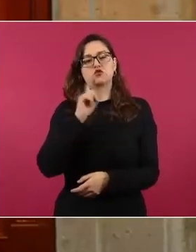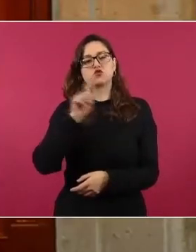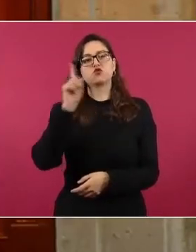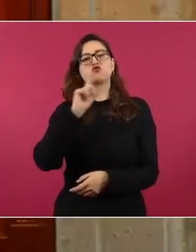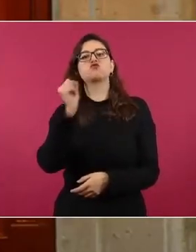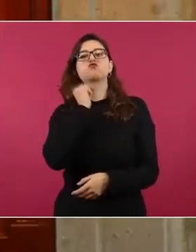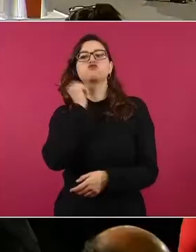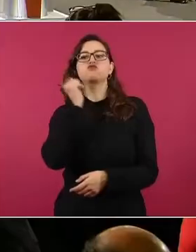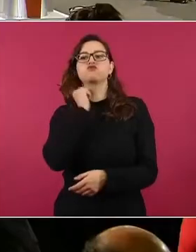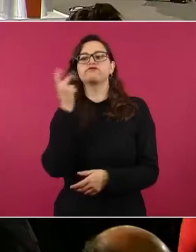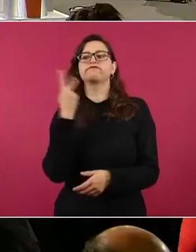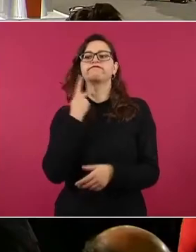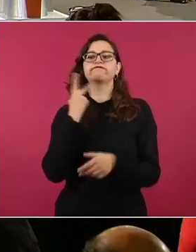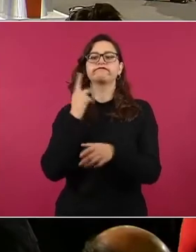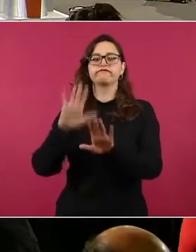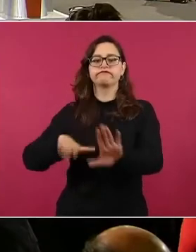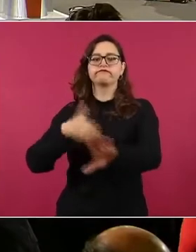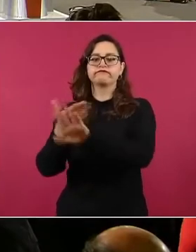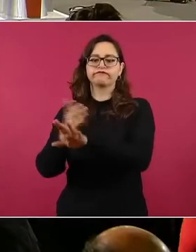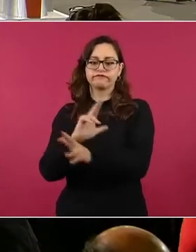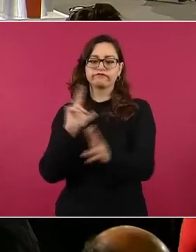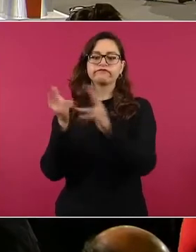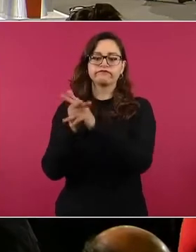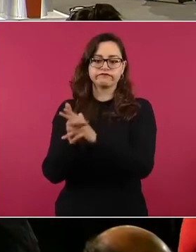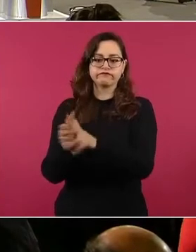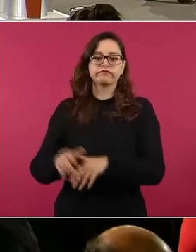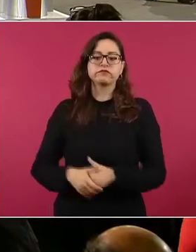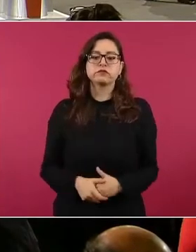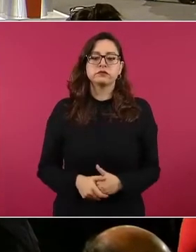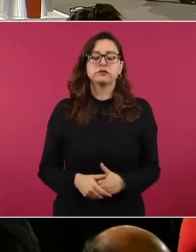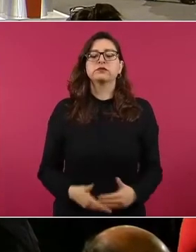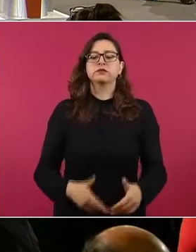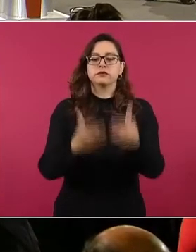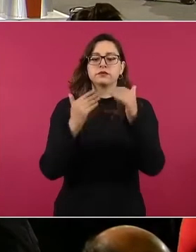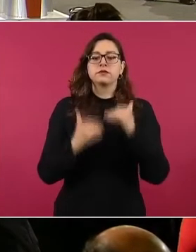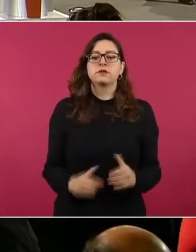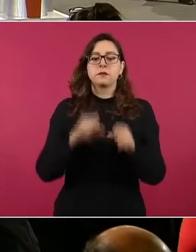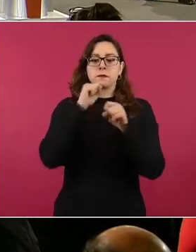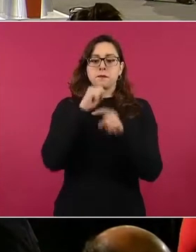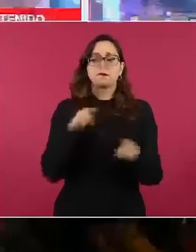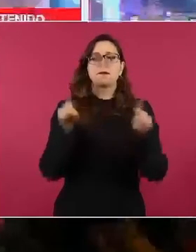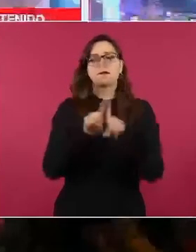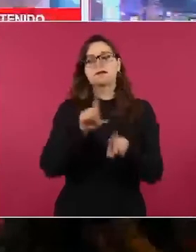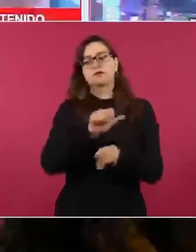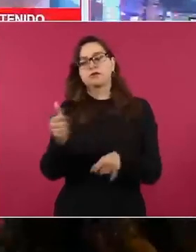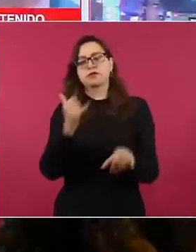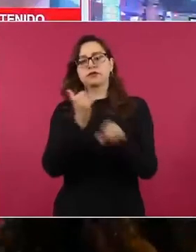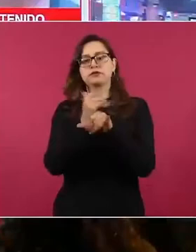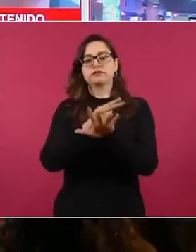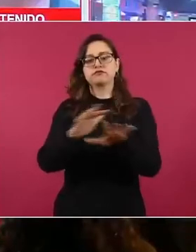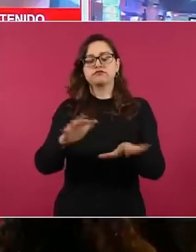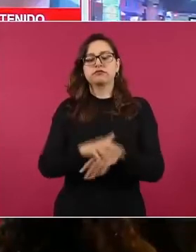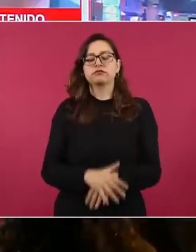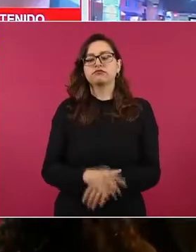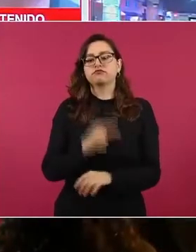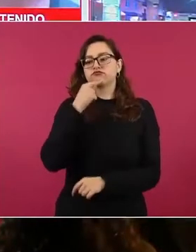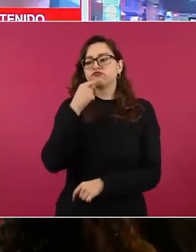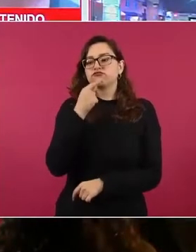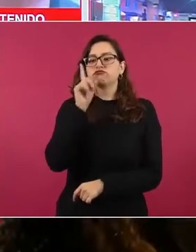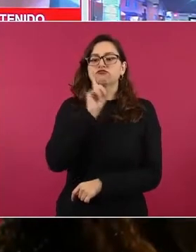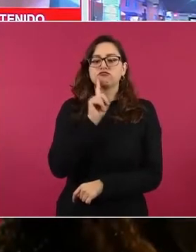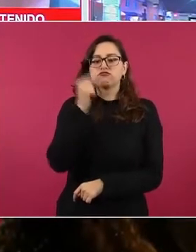Siguiente. También informar que en el caso de un presunto feminicida de una menor,